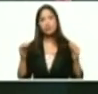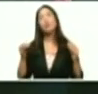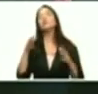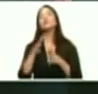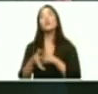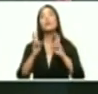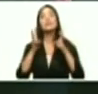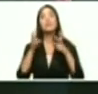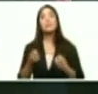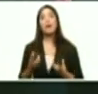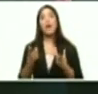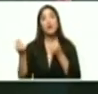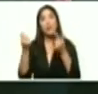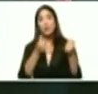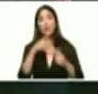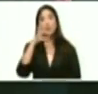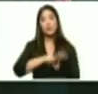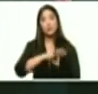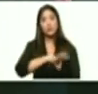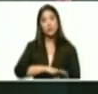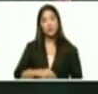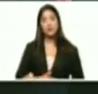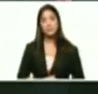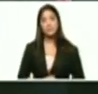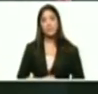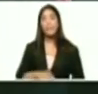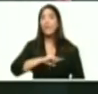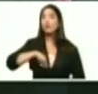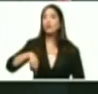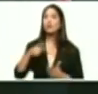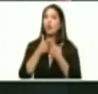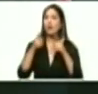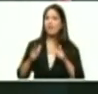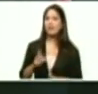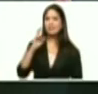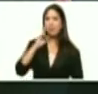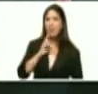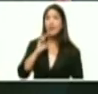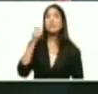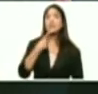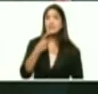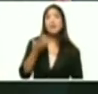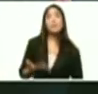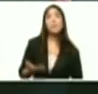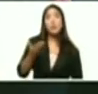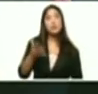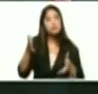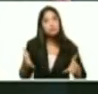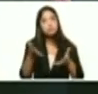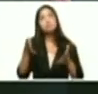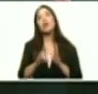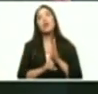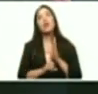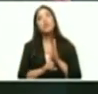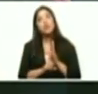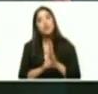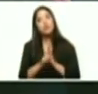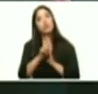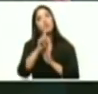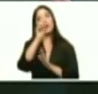económica y social. Decía nuestro libertador, he pretendido excitar, la prosperidad nacional,